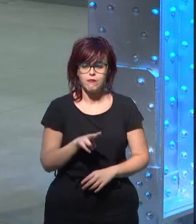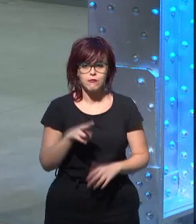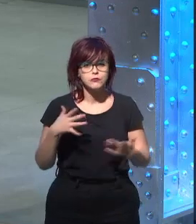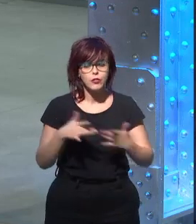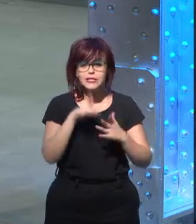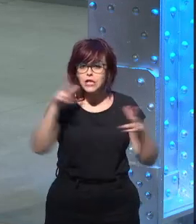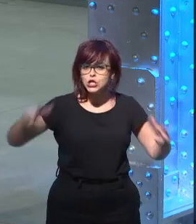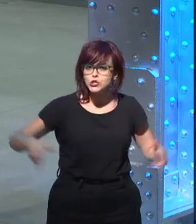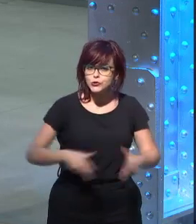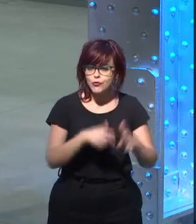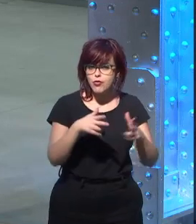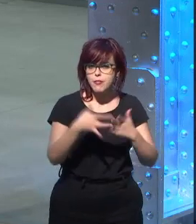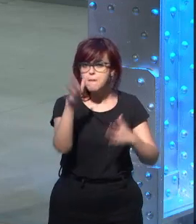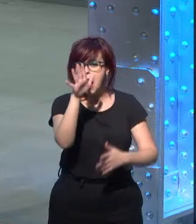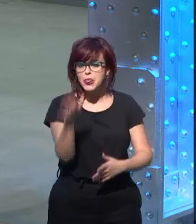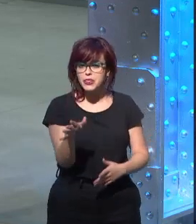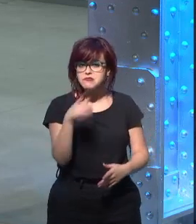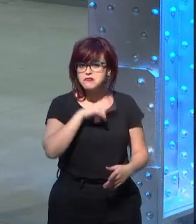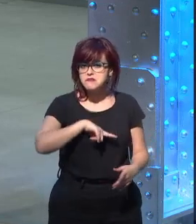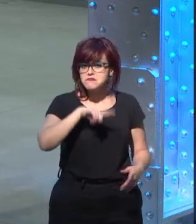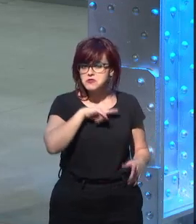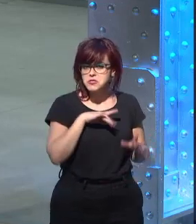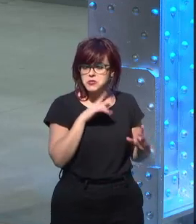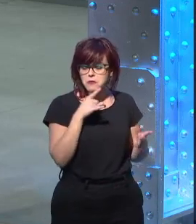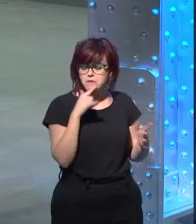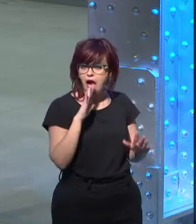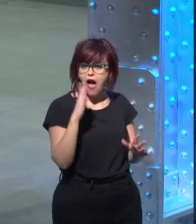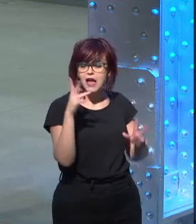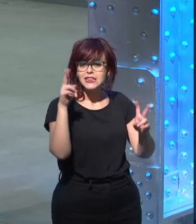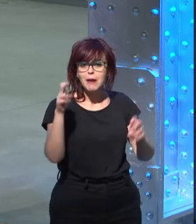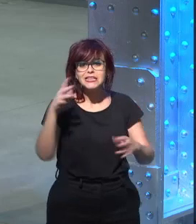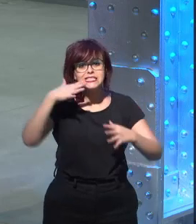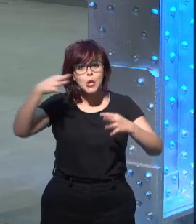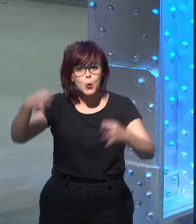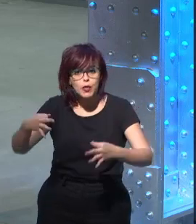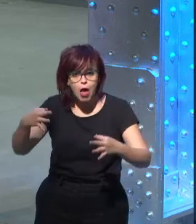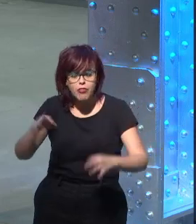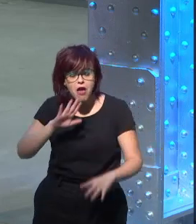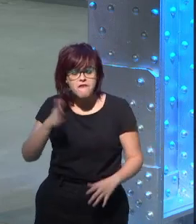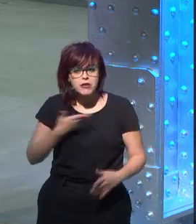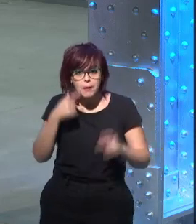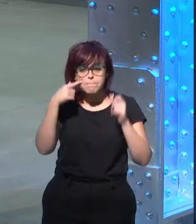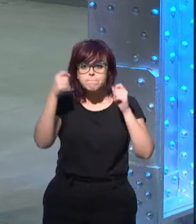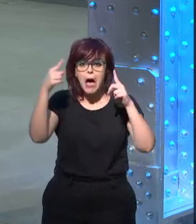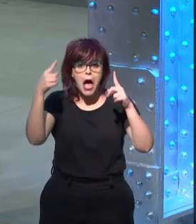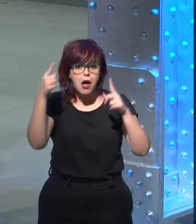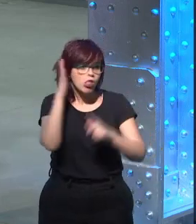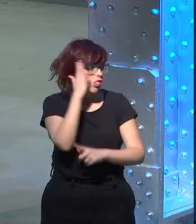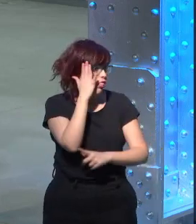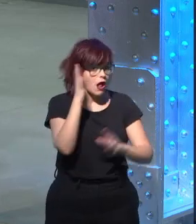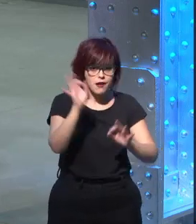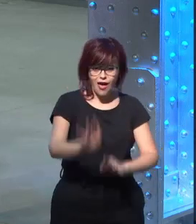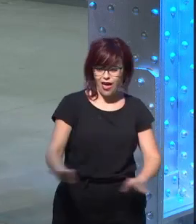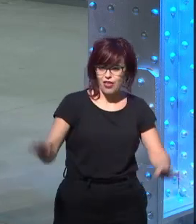Y la sociedad es insensible a los problemas de seguridad que tienen los